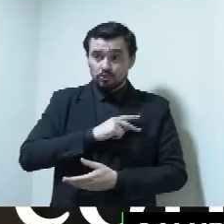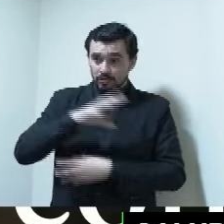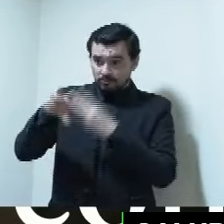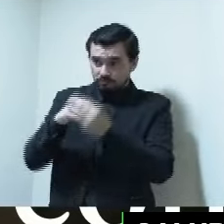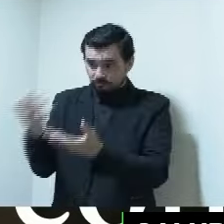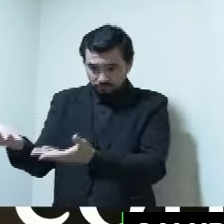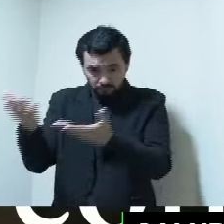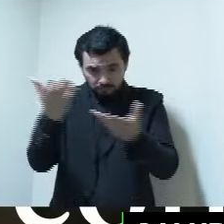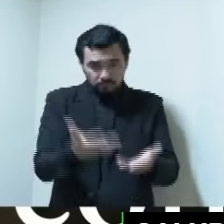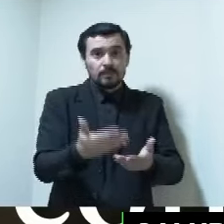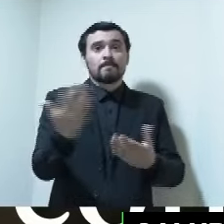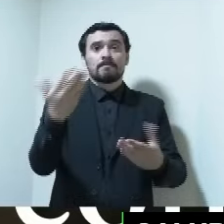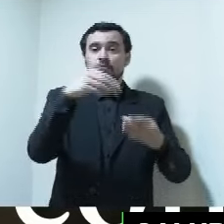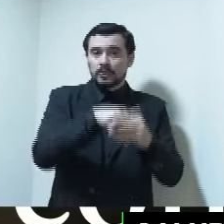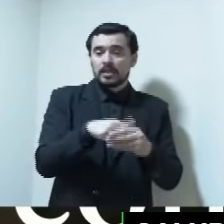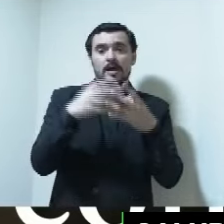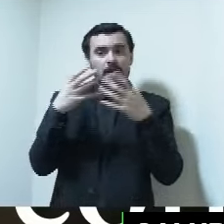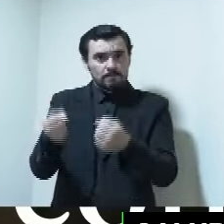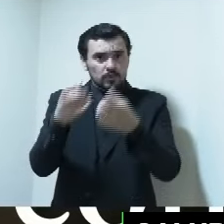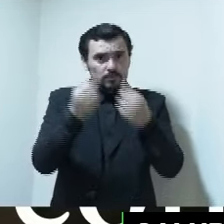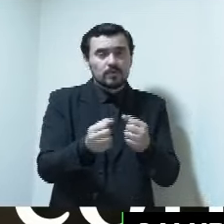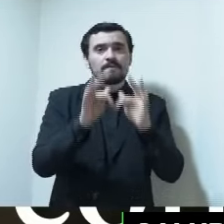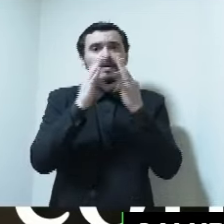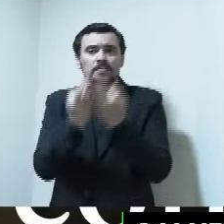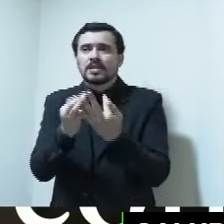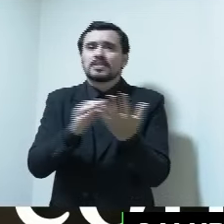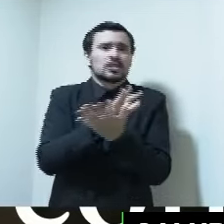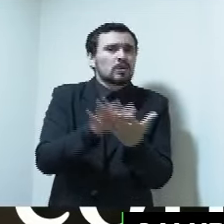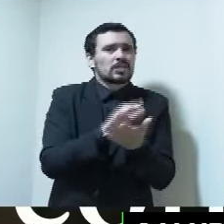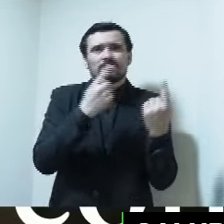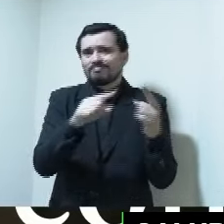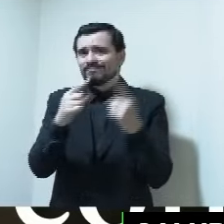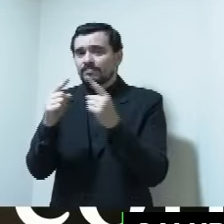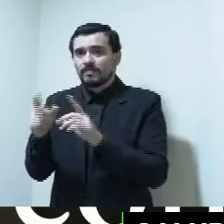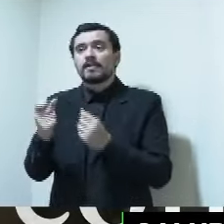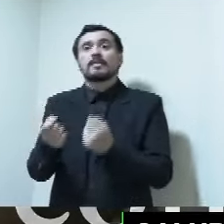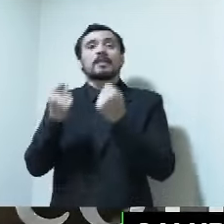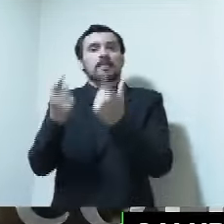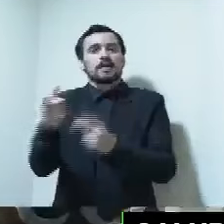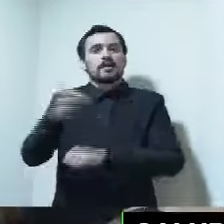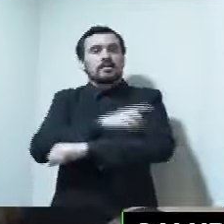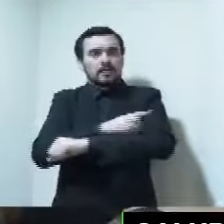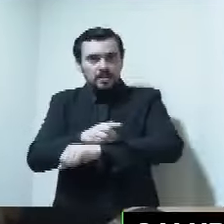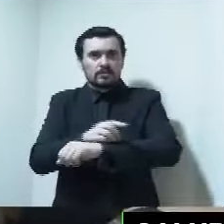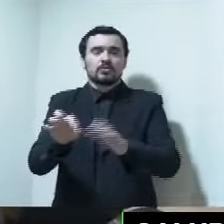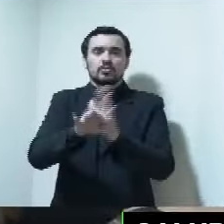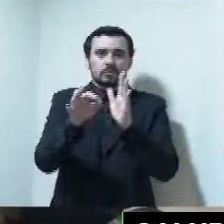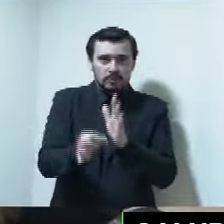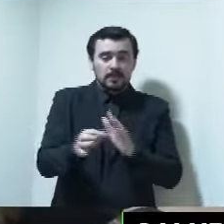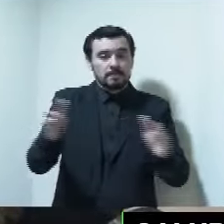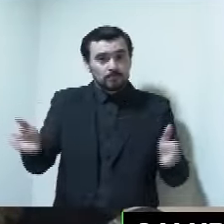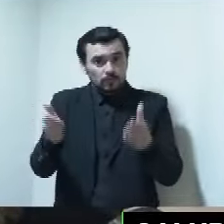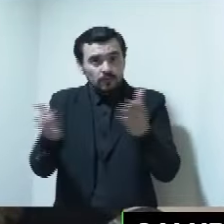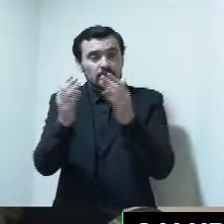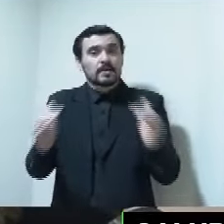políticas públicas, apoyando a personas y familias en situación de vulnerabilidad, garantizando sus derechos fundamentales y promoviendo